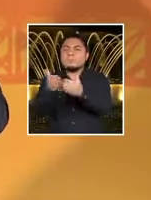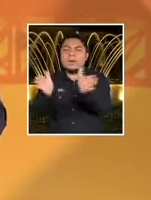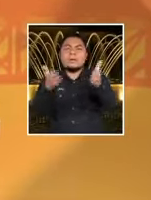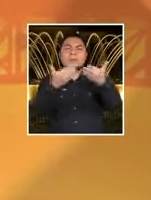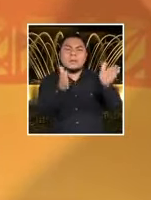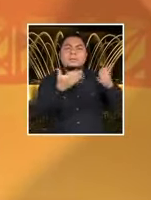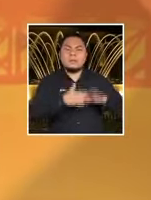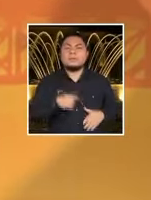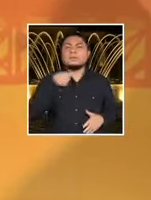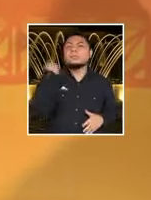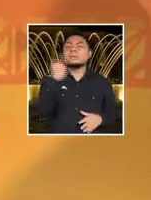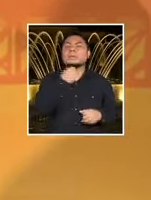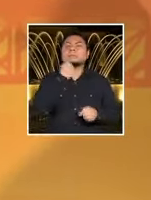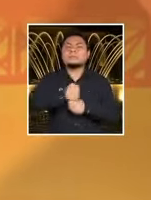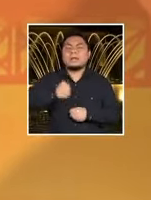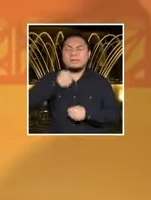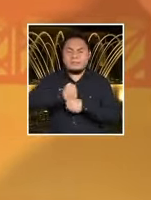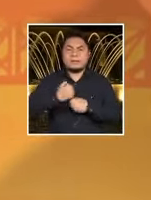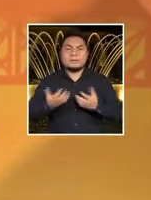Estamos trabajando,